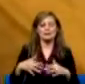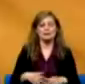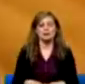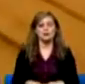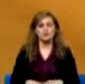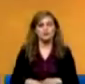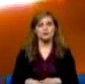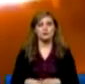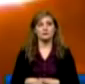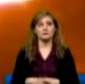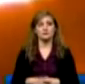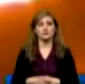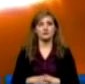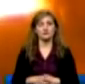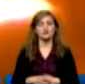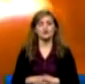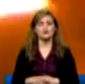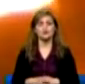batalla campal.